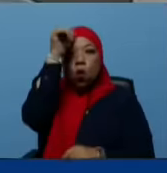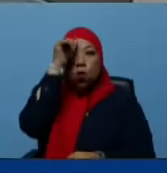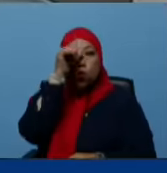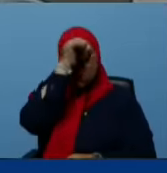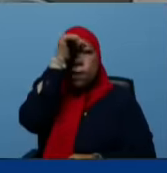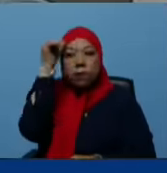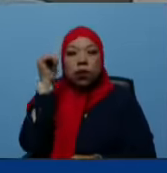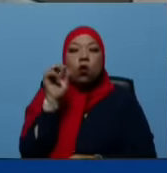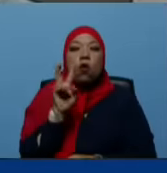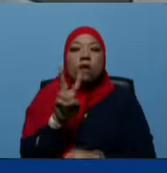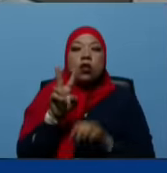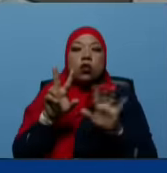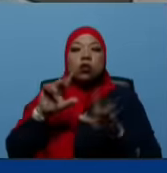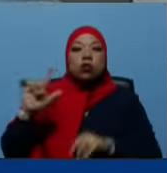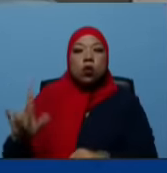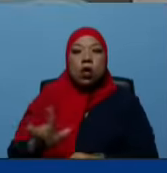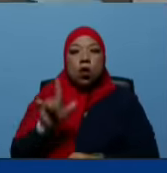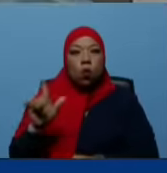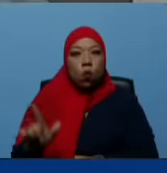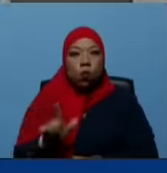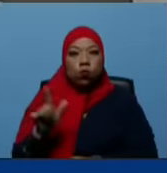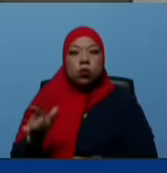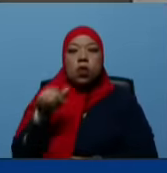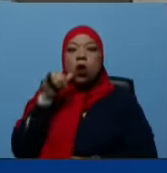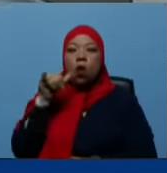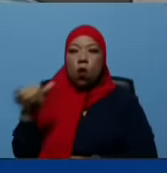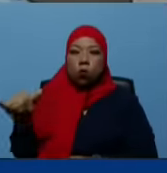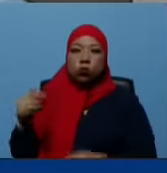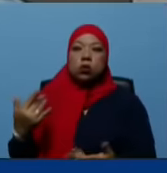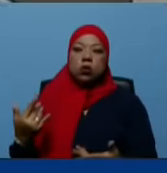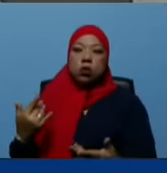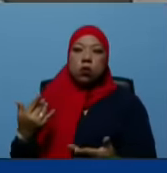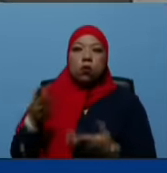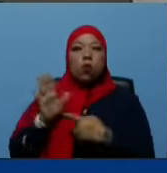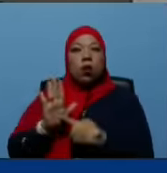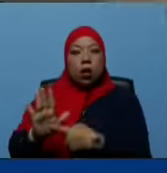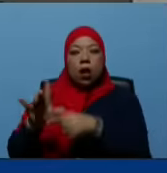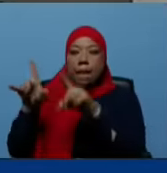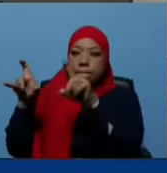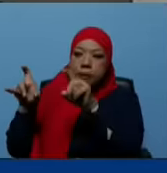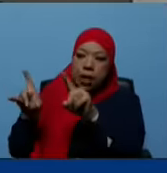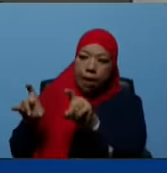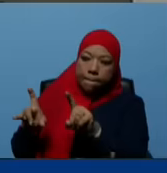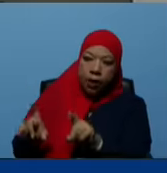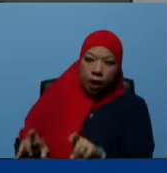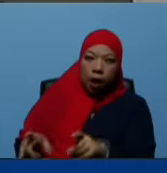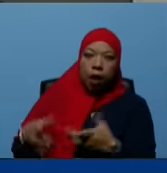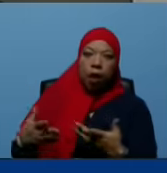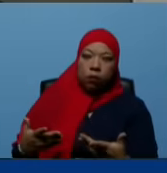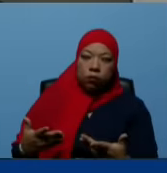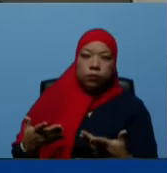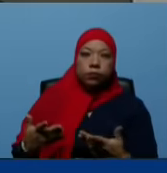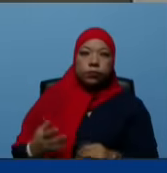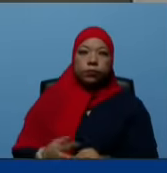28 de julio. Lo dije, lo denuncié, presentamos las pruebas.